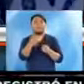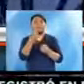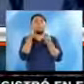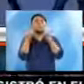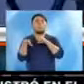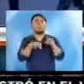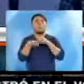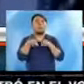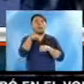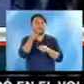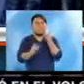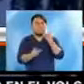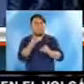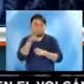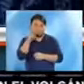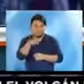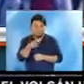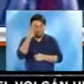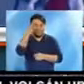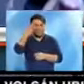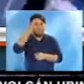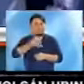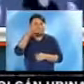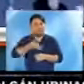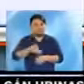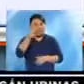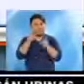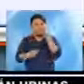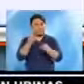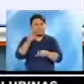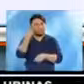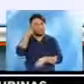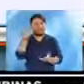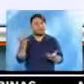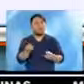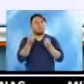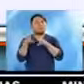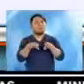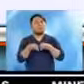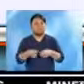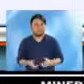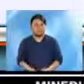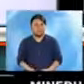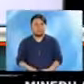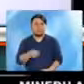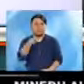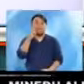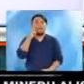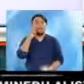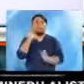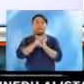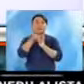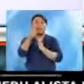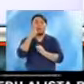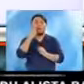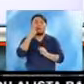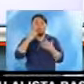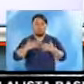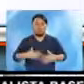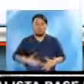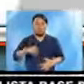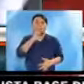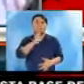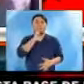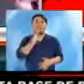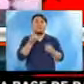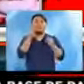al punto que pensábamos eran personas? Por ejemplo, este hombre de rojo, ¿cómo fue creado? Realmente solo son